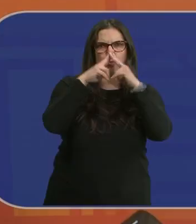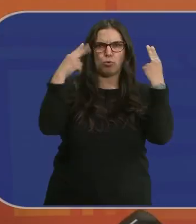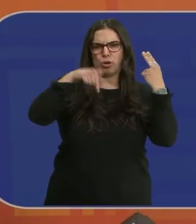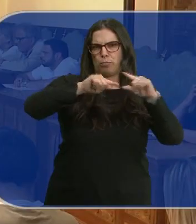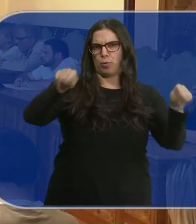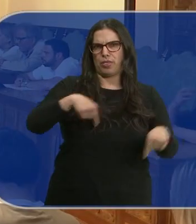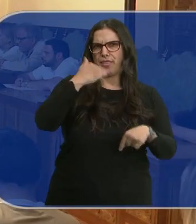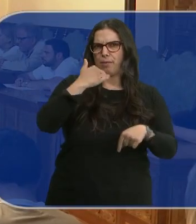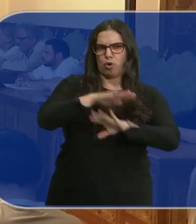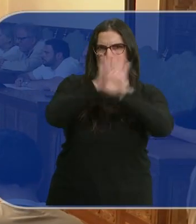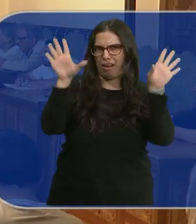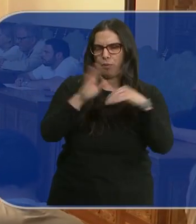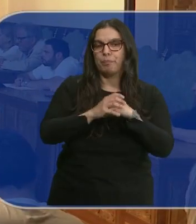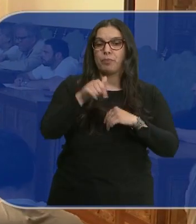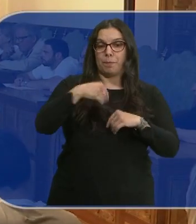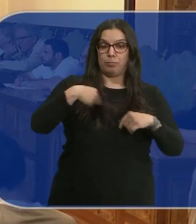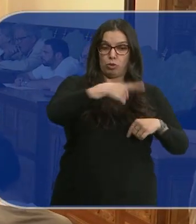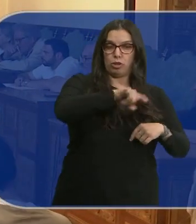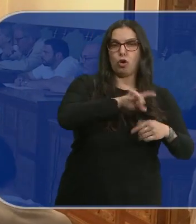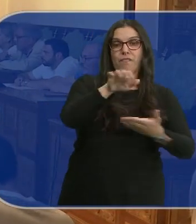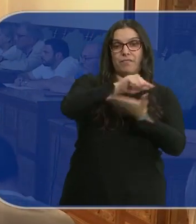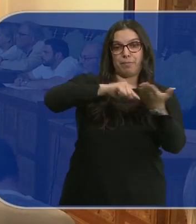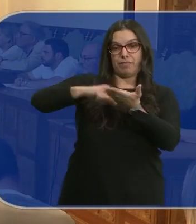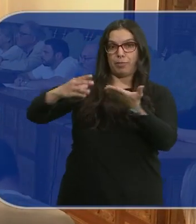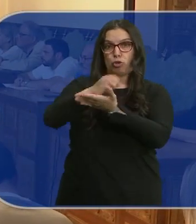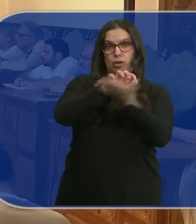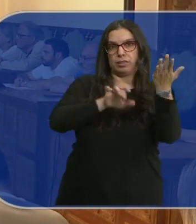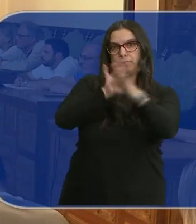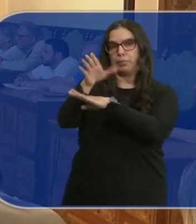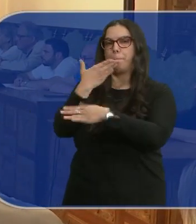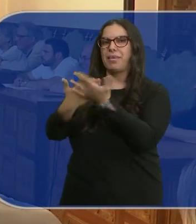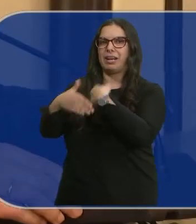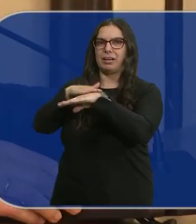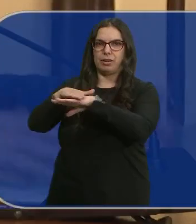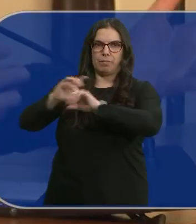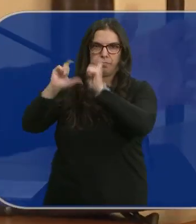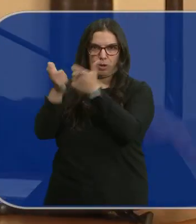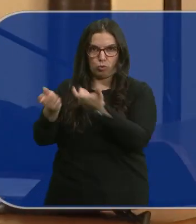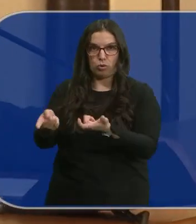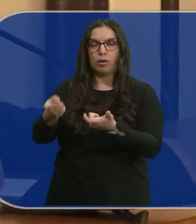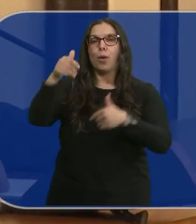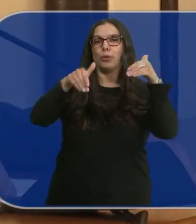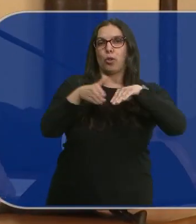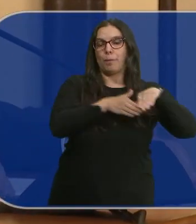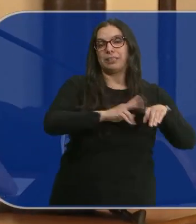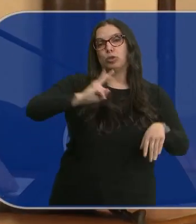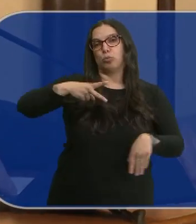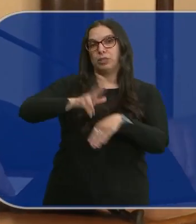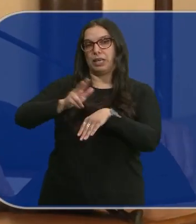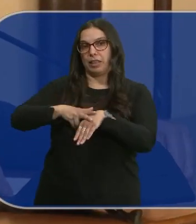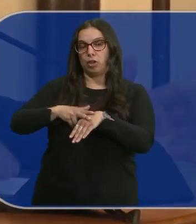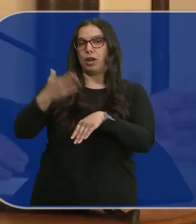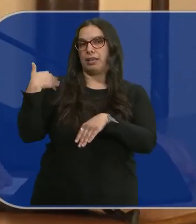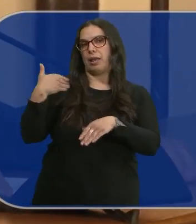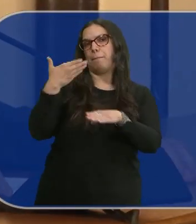en la provincia de Zamora. Hoy mismo la mesa enviará una carta firmada por todos pidiendo una reunión con el ministro. Al margen de la votación, la subdelegación del Gobierno,